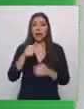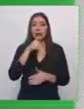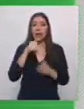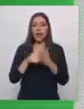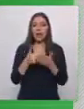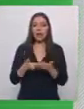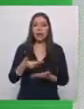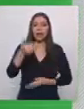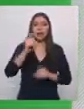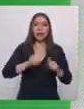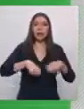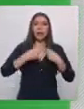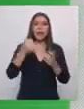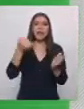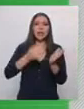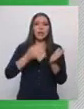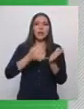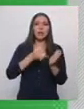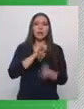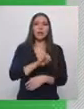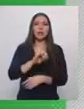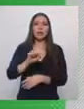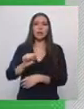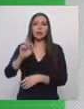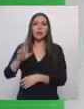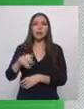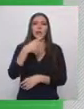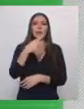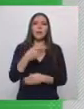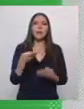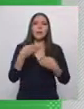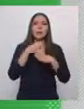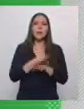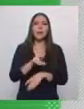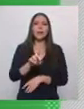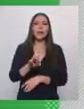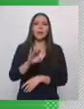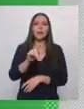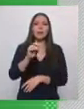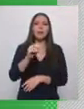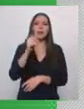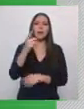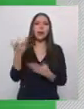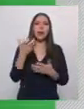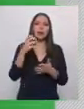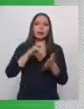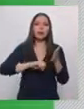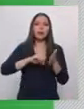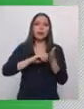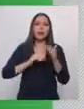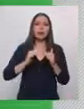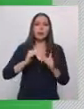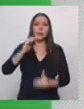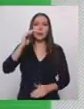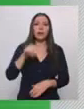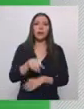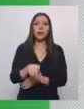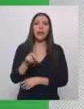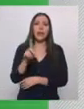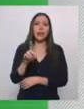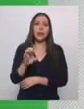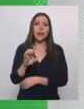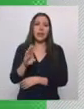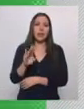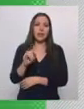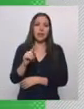del ISR que te cobran por los intereses que tú generas en tu cuenta de débito. Es decir, vamos a aclarar el término débito. El débito es